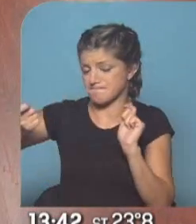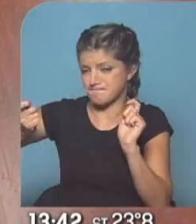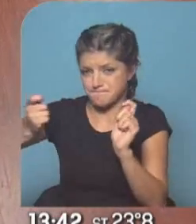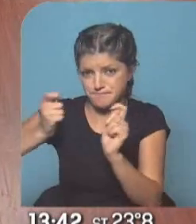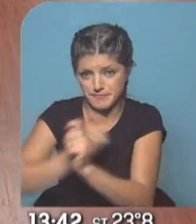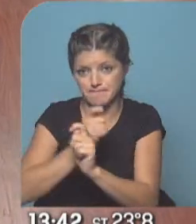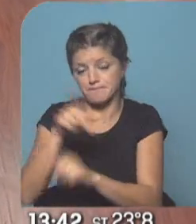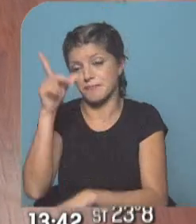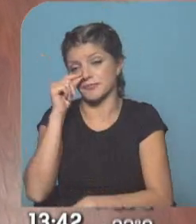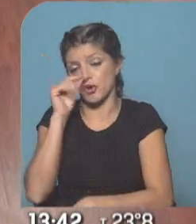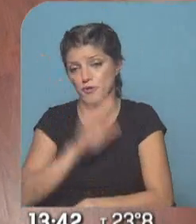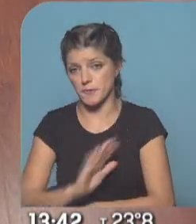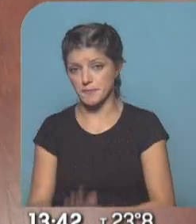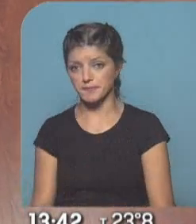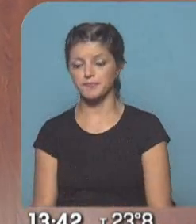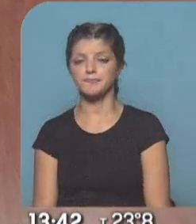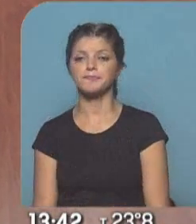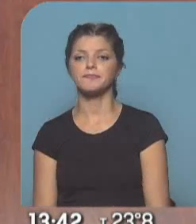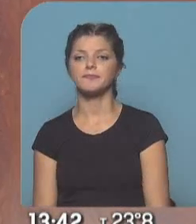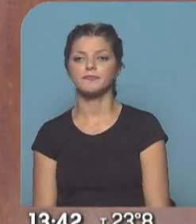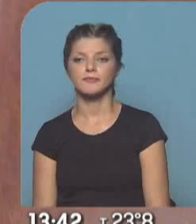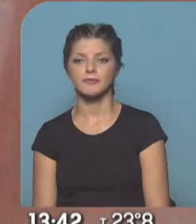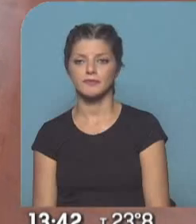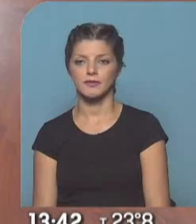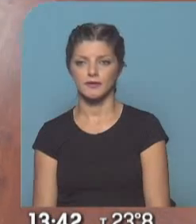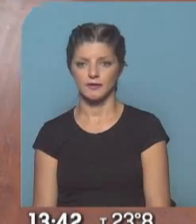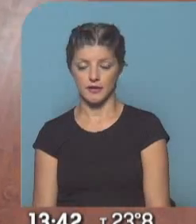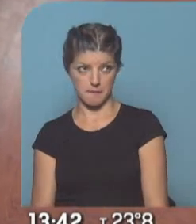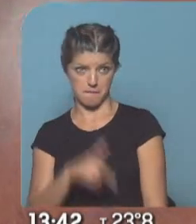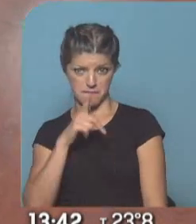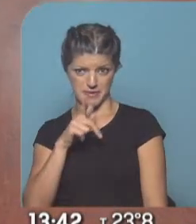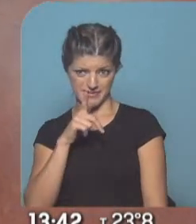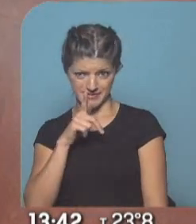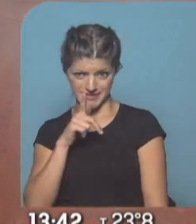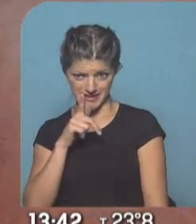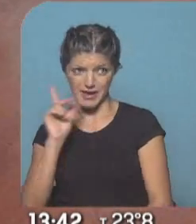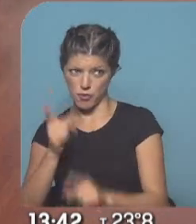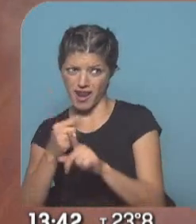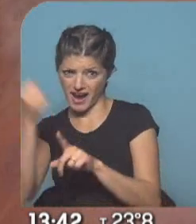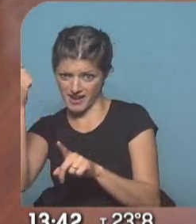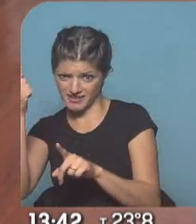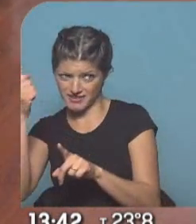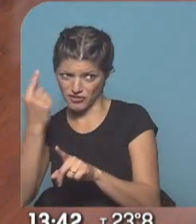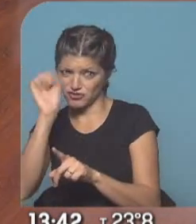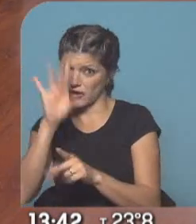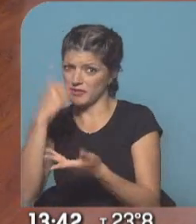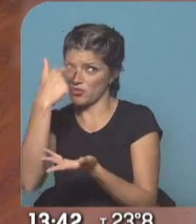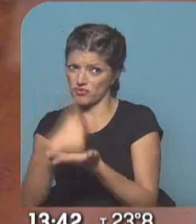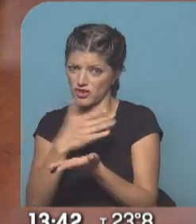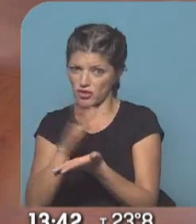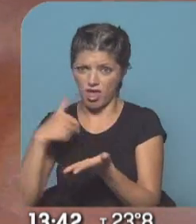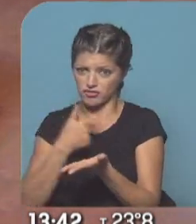llamado petróleo, ¿no? Sí, nada de eso parecía que llegaba a la totalidad de la población, de todos modos, No, pese a esos comentarios,